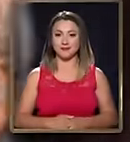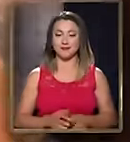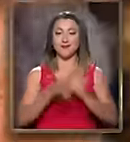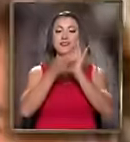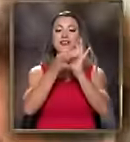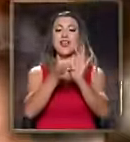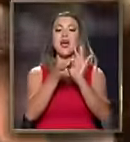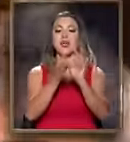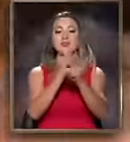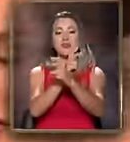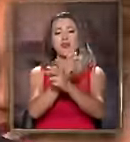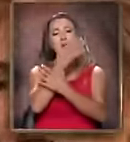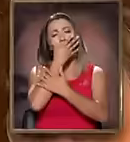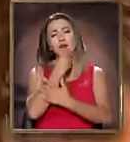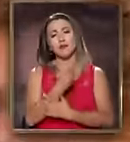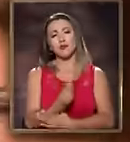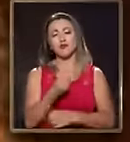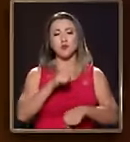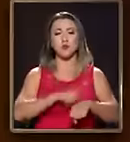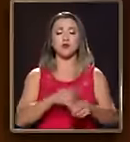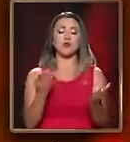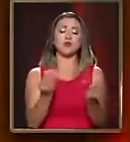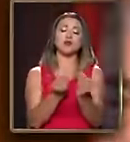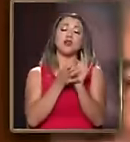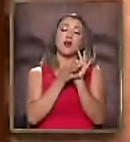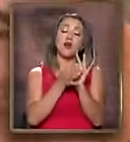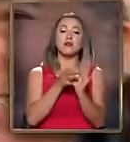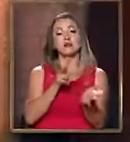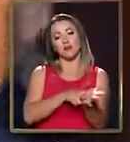Gracias. Qué maravilloso momento. Muchas gracias, de verdad.